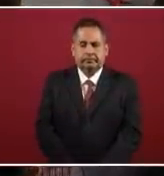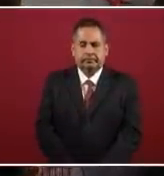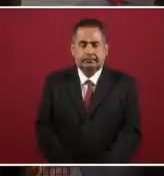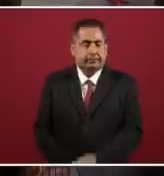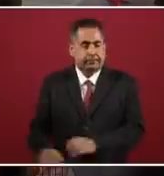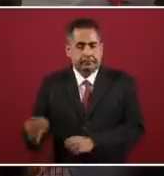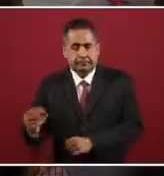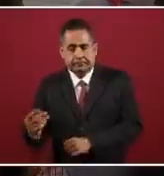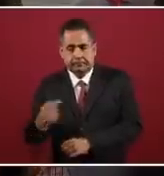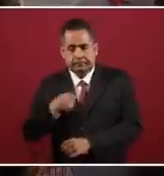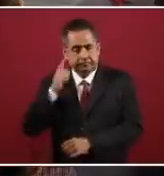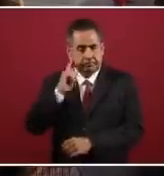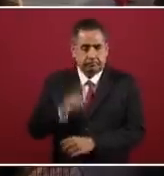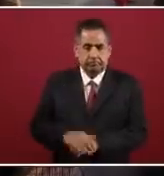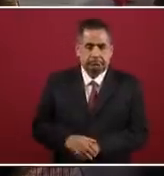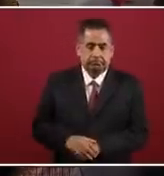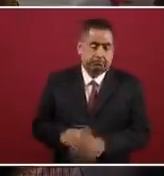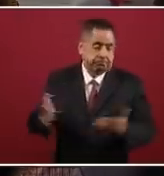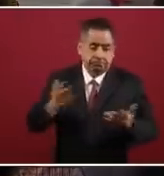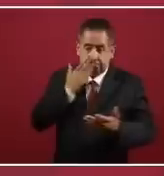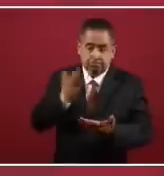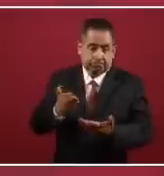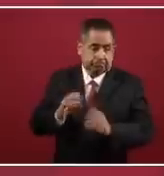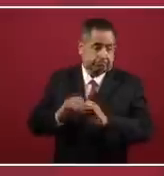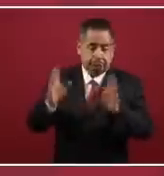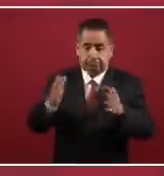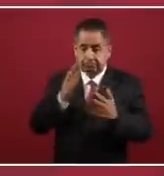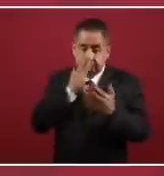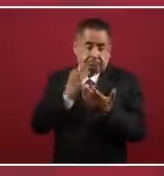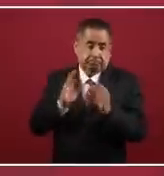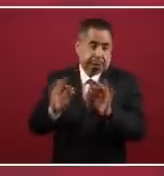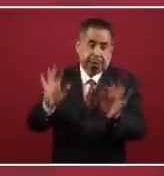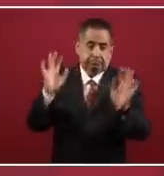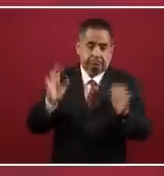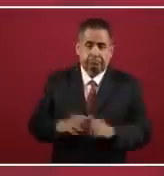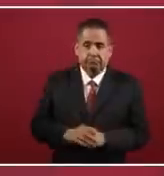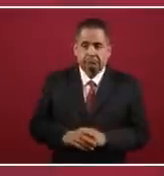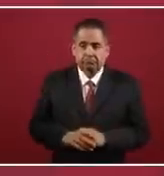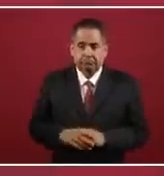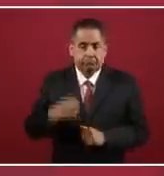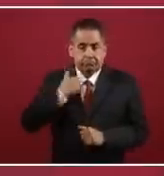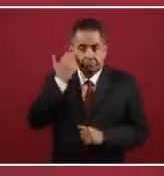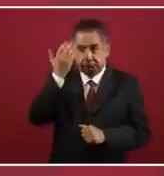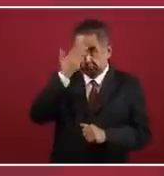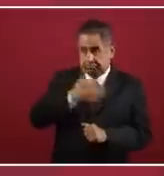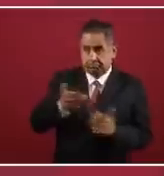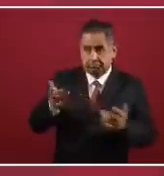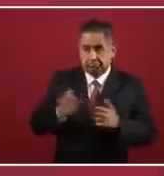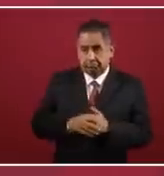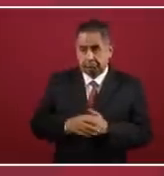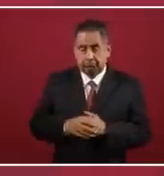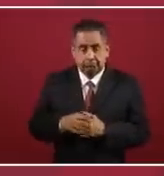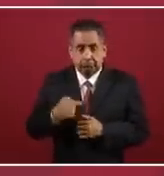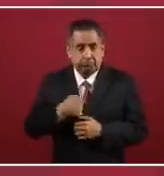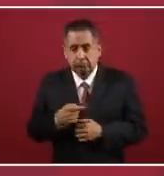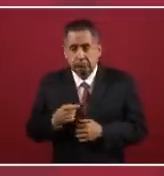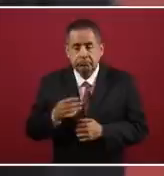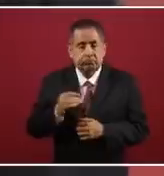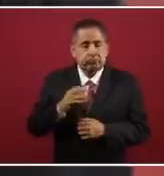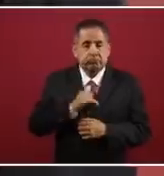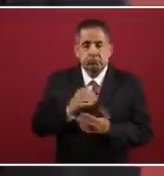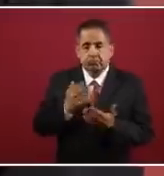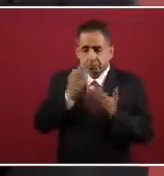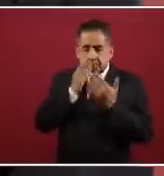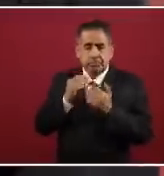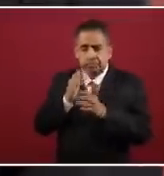Ah, pues qué bien, ya lo aclaró, está muy bien. Yo lo quería saber porque les digo, ya no tengo, ya